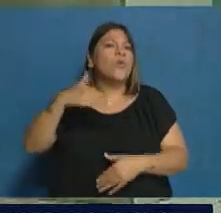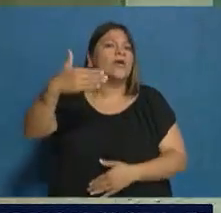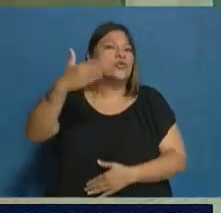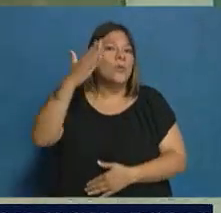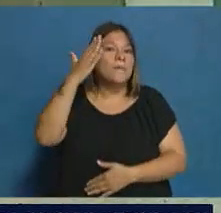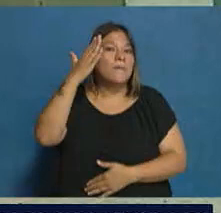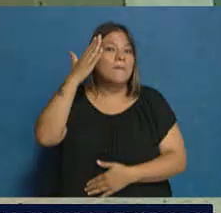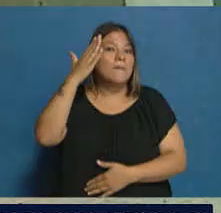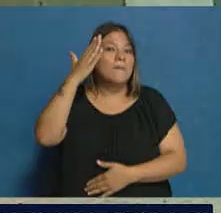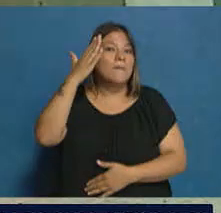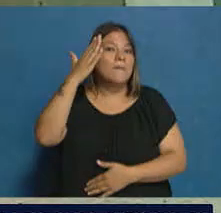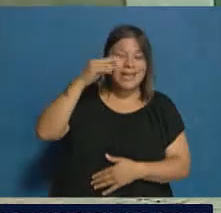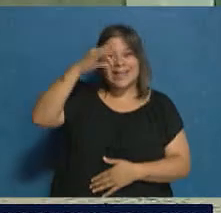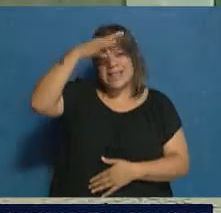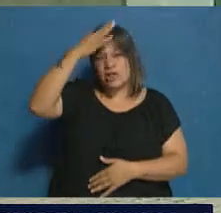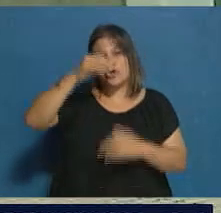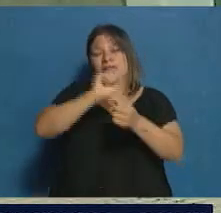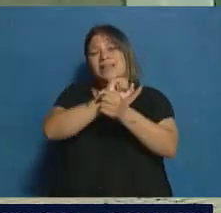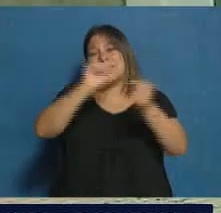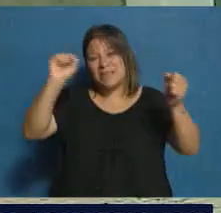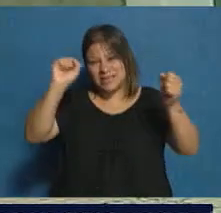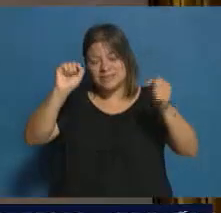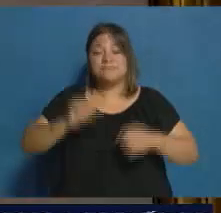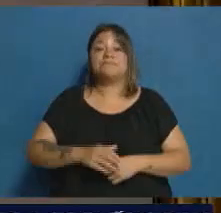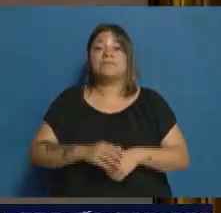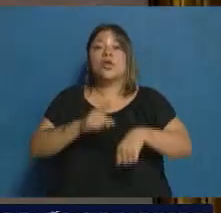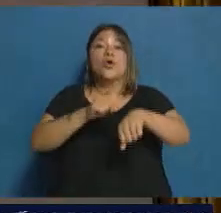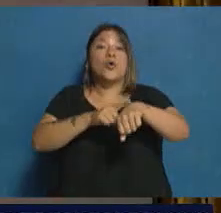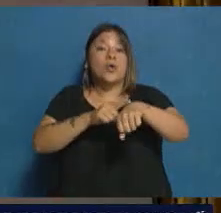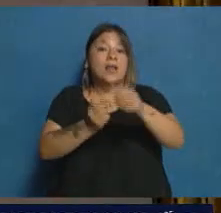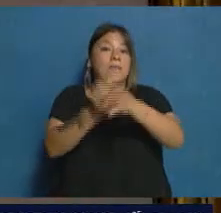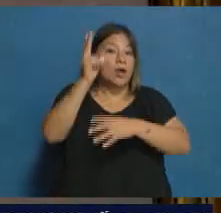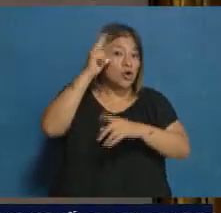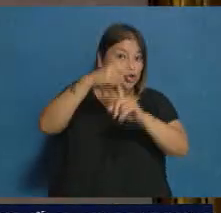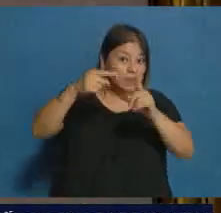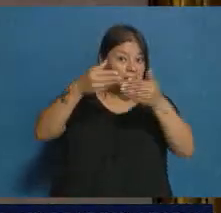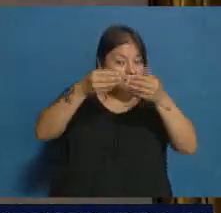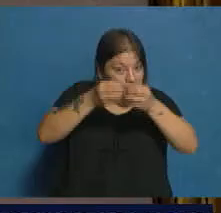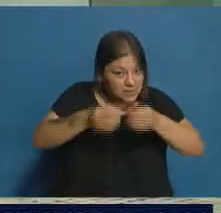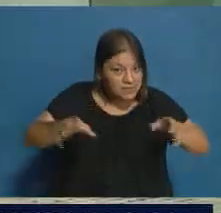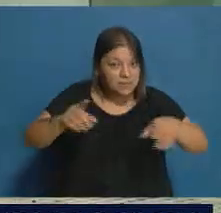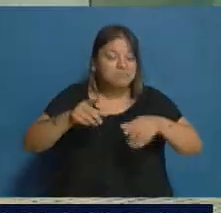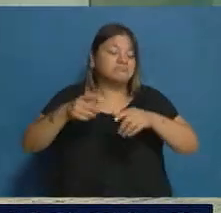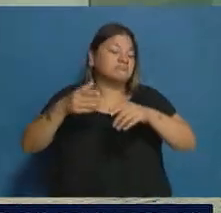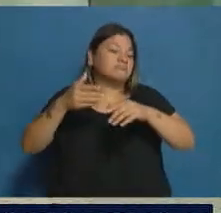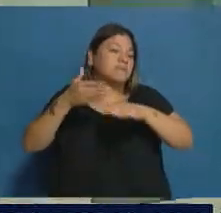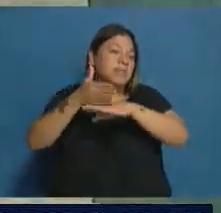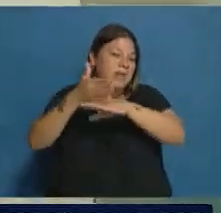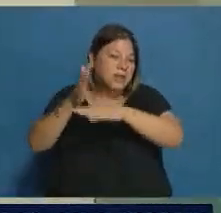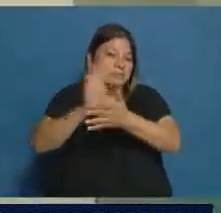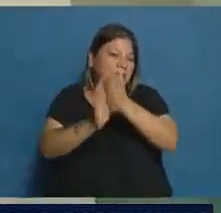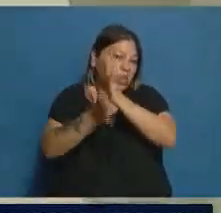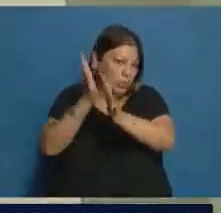Teatro Independencia. La presentación iniciará a las 8:30 y la entrada será libre y gratuita. Creo que fuimos